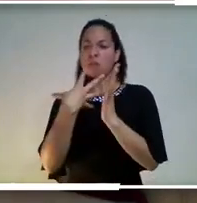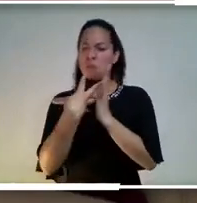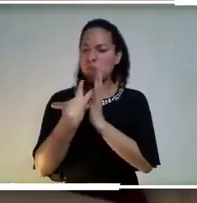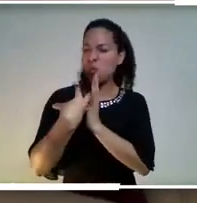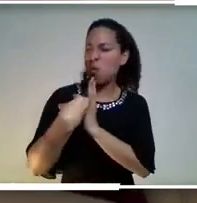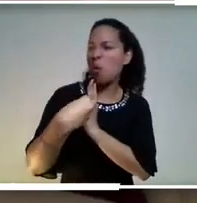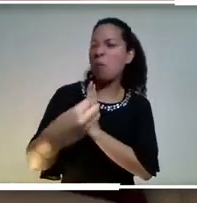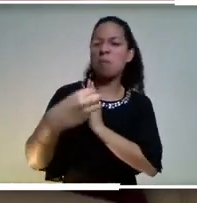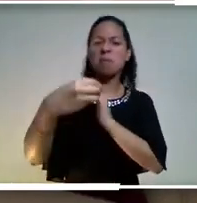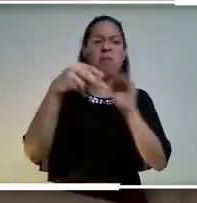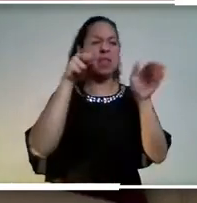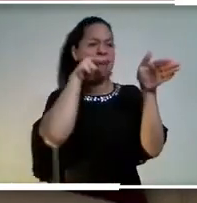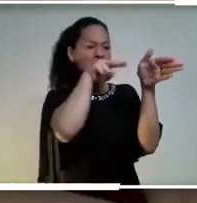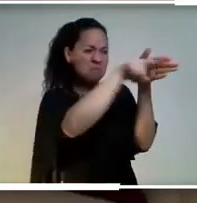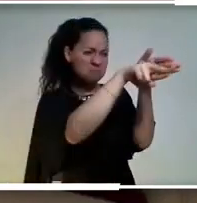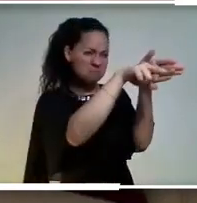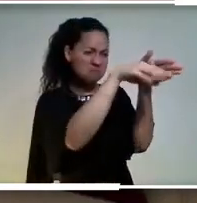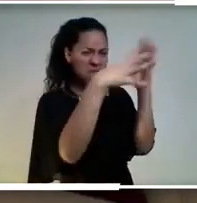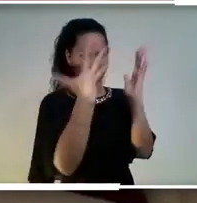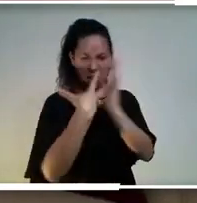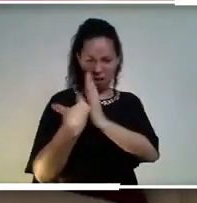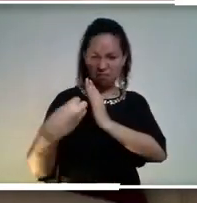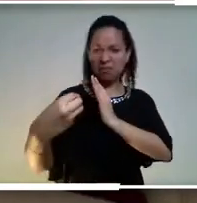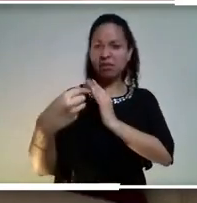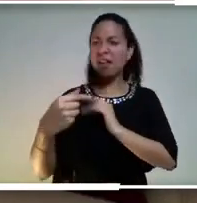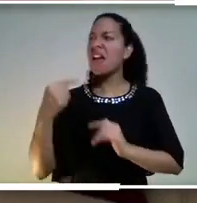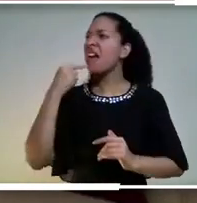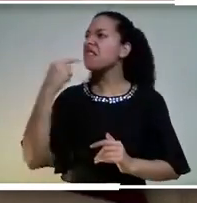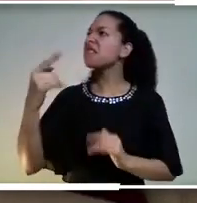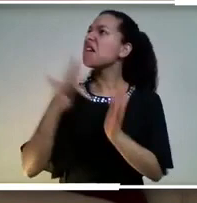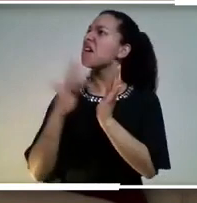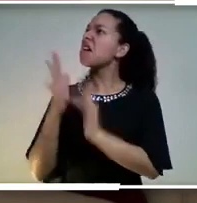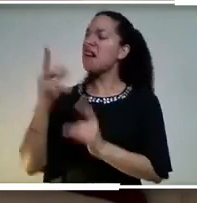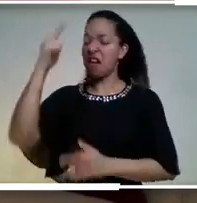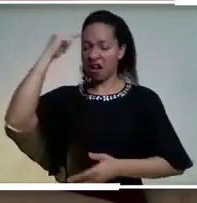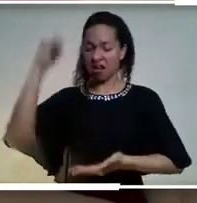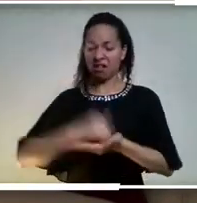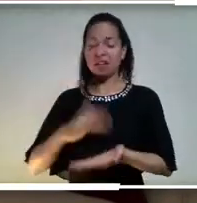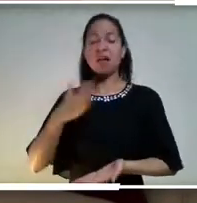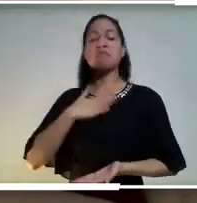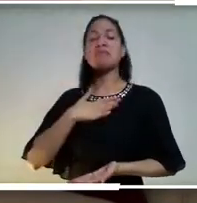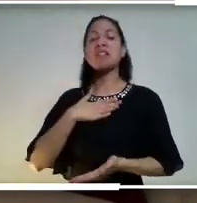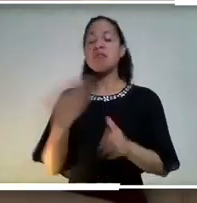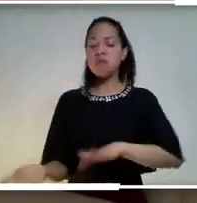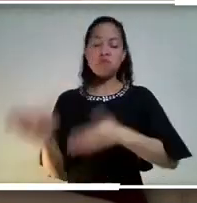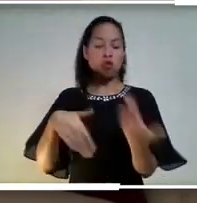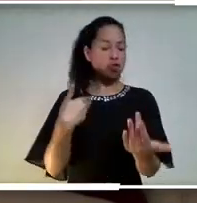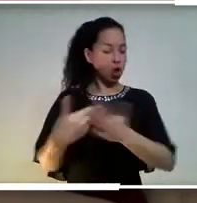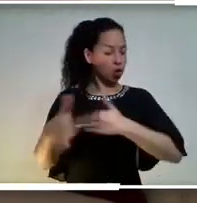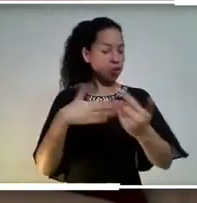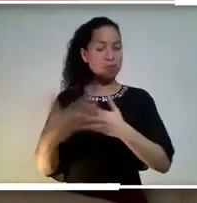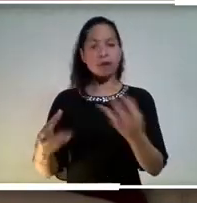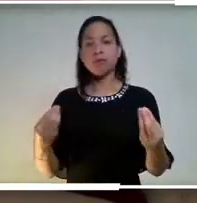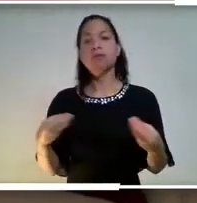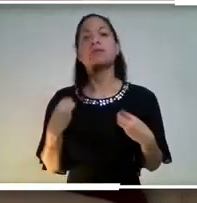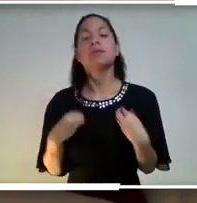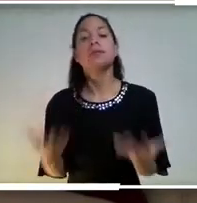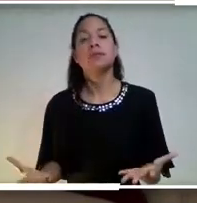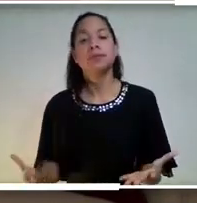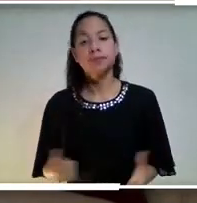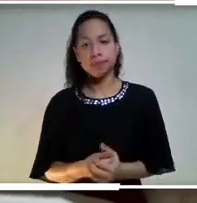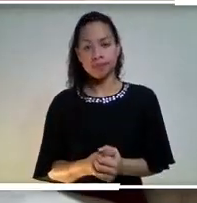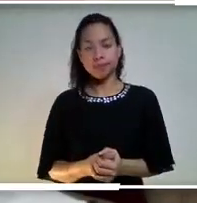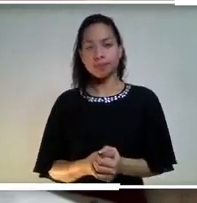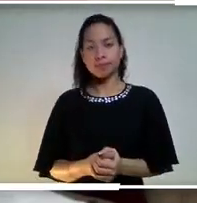esté muerto vivirá y ahora puesto el pablo inspirado por dios escribe cómo será ese momento